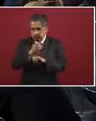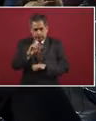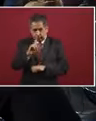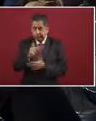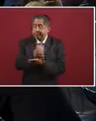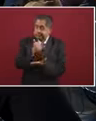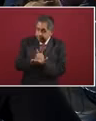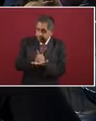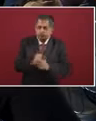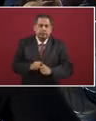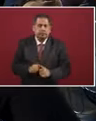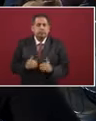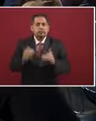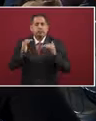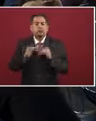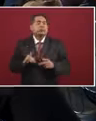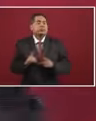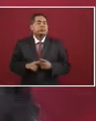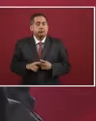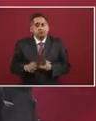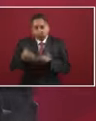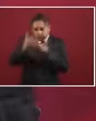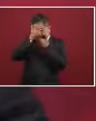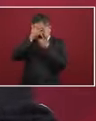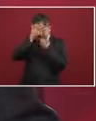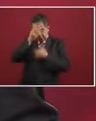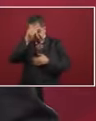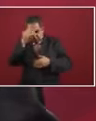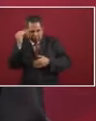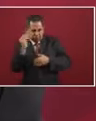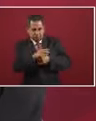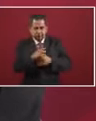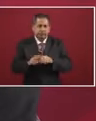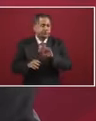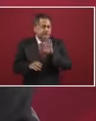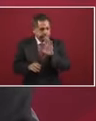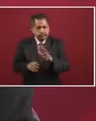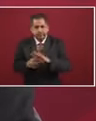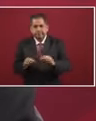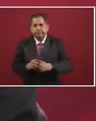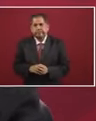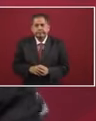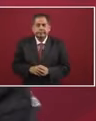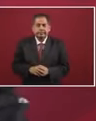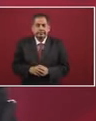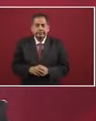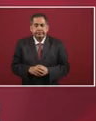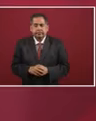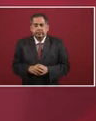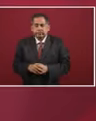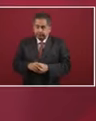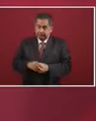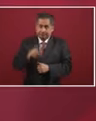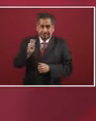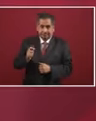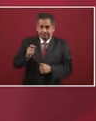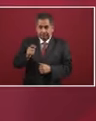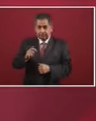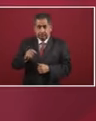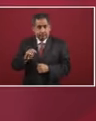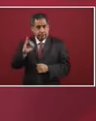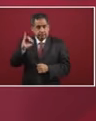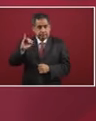En el caso de terroristas, bueno, a ver, el principio de todo lo que se está haciendo por parte del